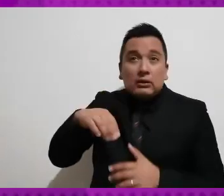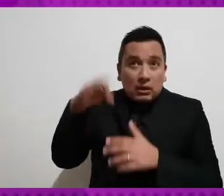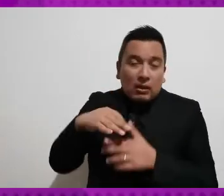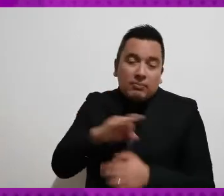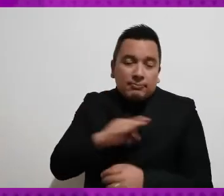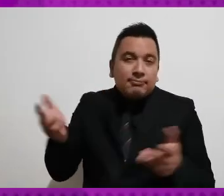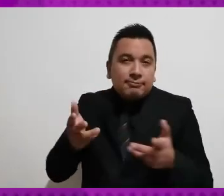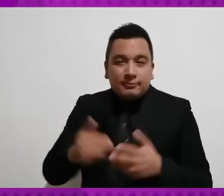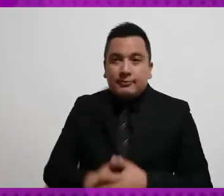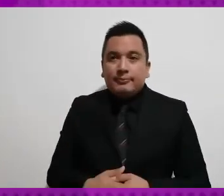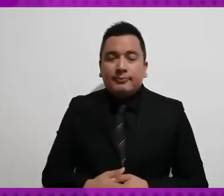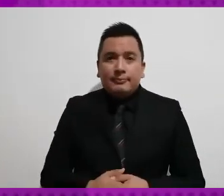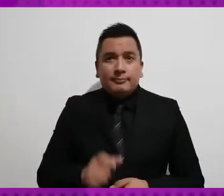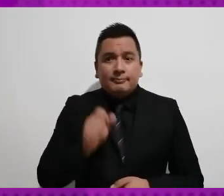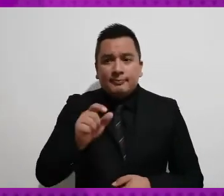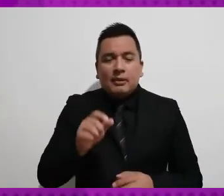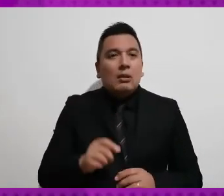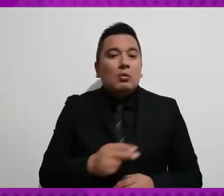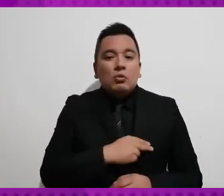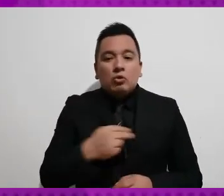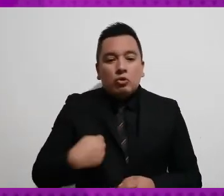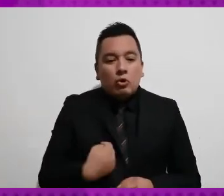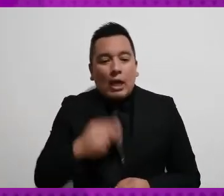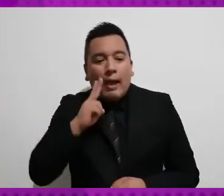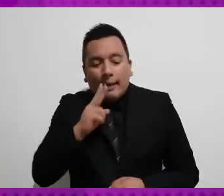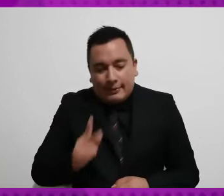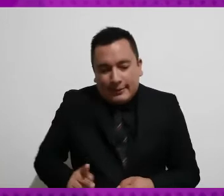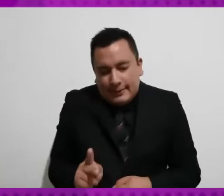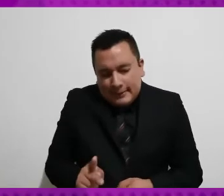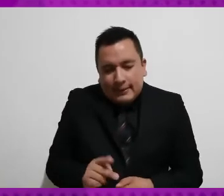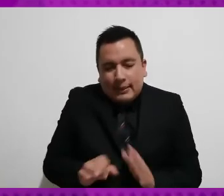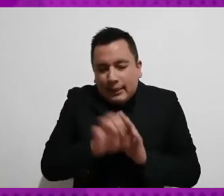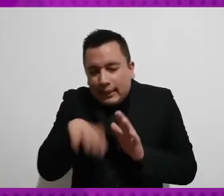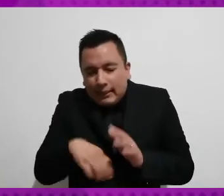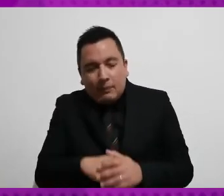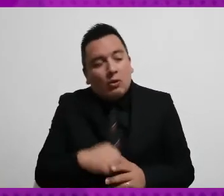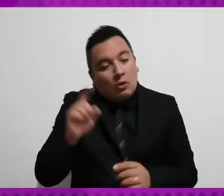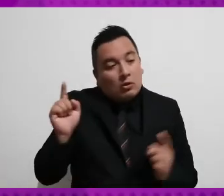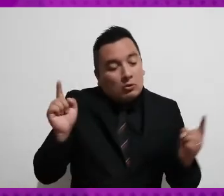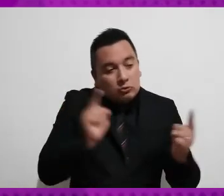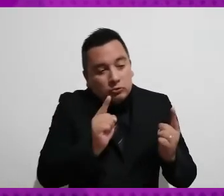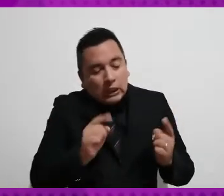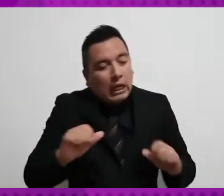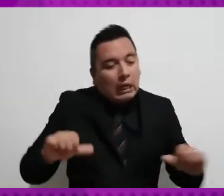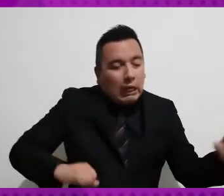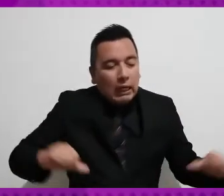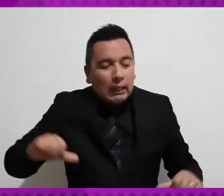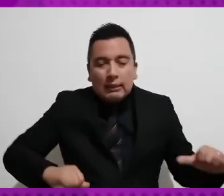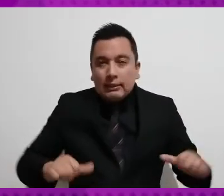electoral, además de que se llevan a cabo simulacros de la jornada electoral, donde ellos ensayan